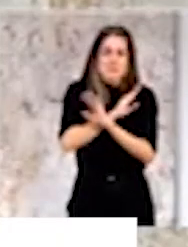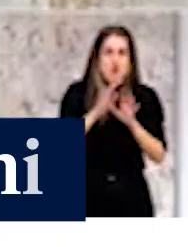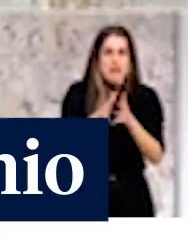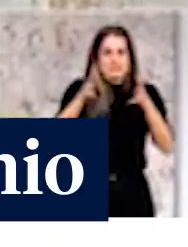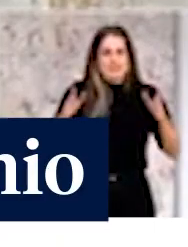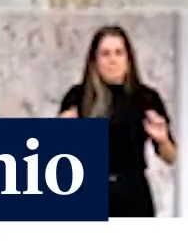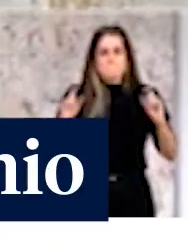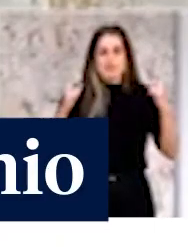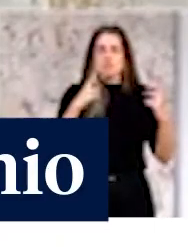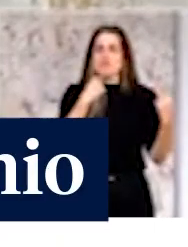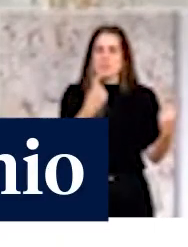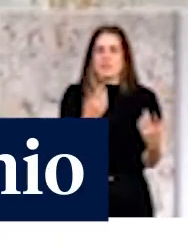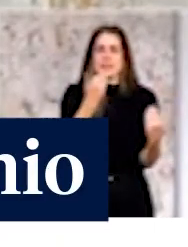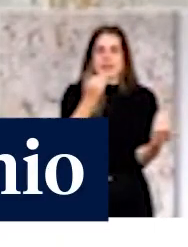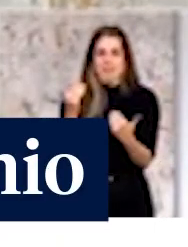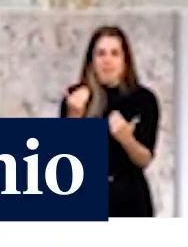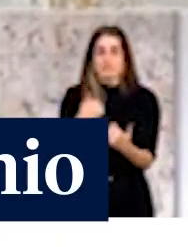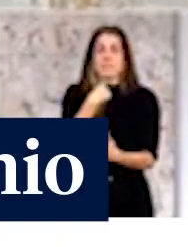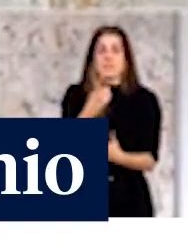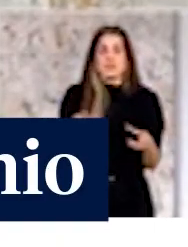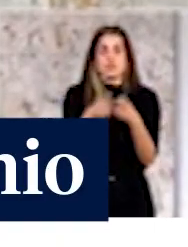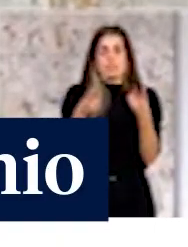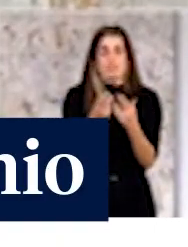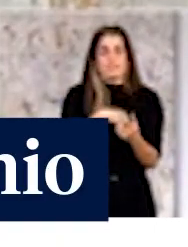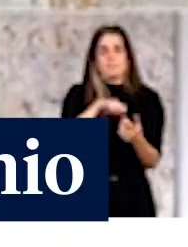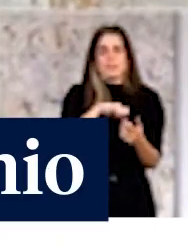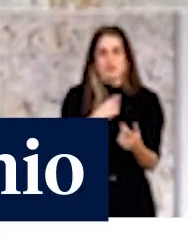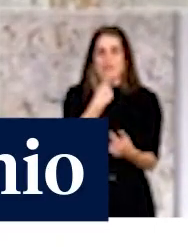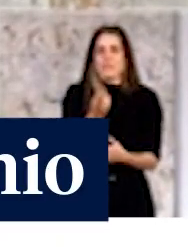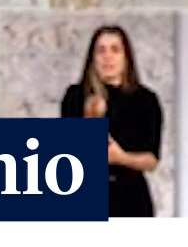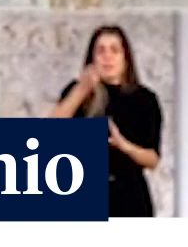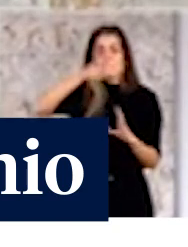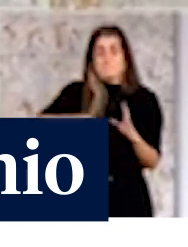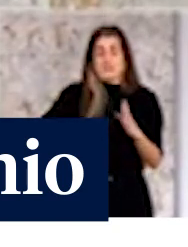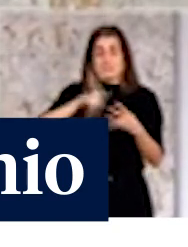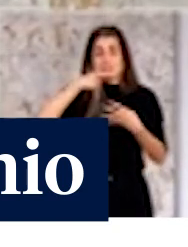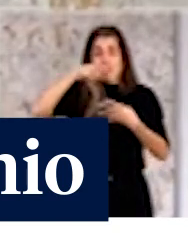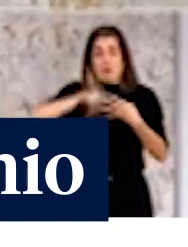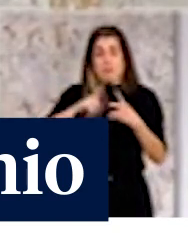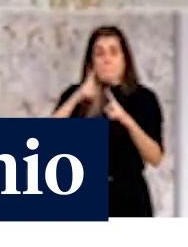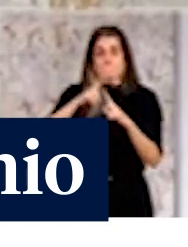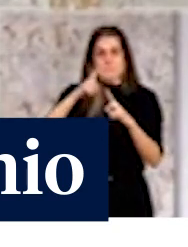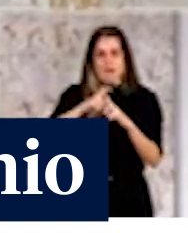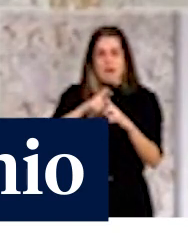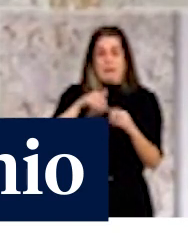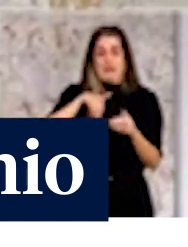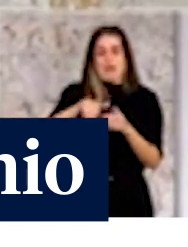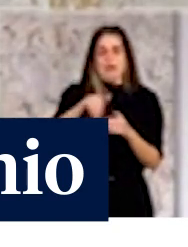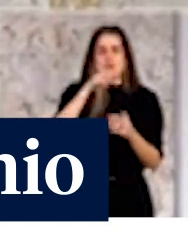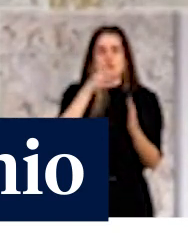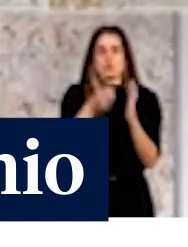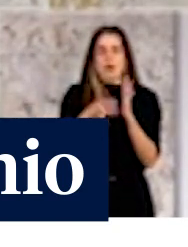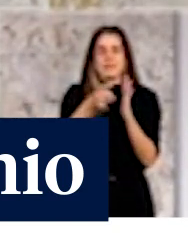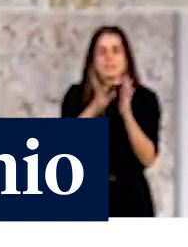y comunicarles a ellos y también al conjunto de la sociedad española que durante el mes de mayo nuestro país va a dar un nuevo salto cualitativo